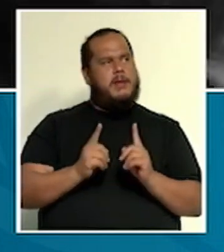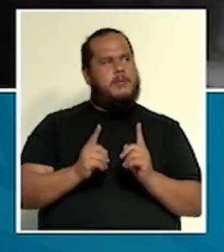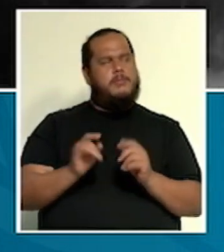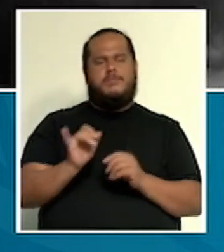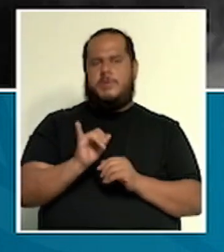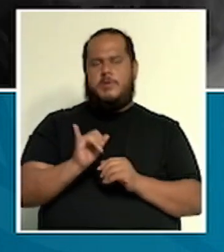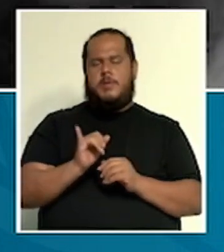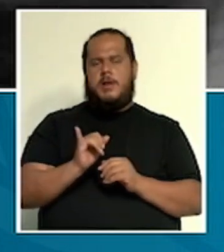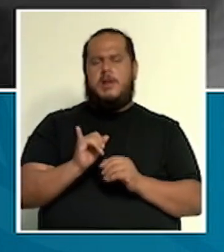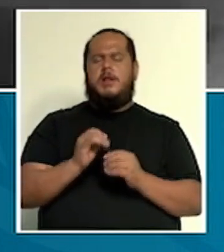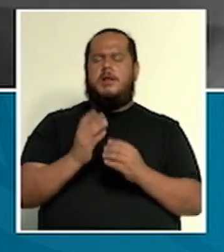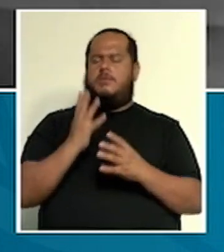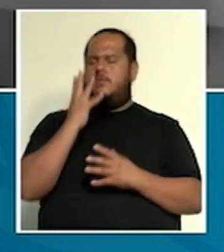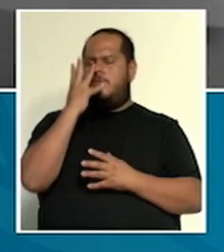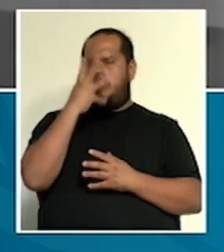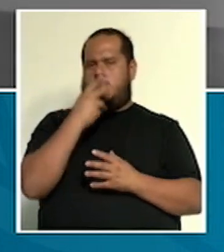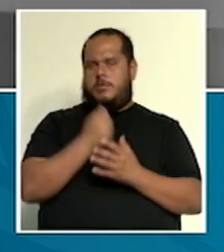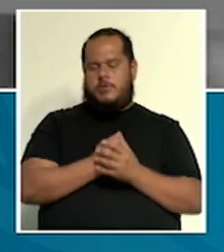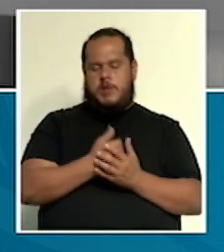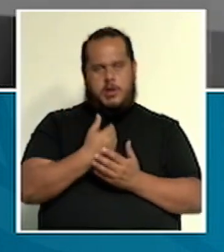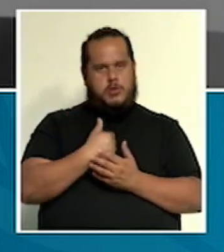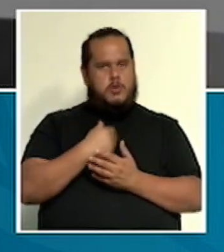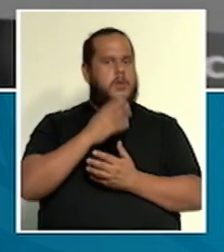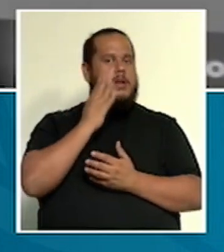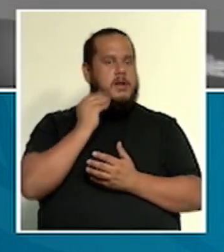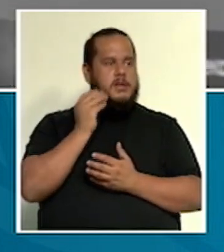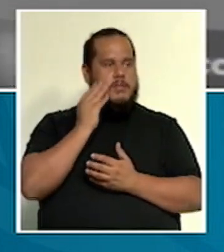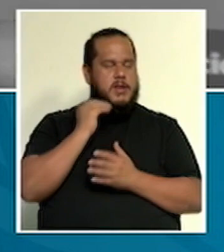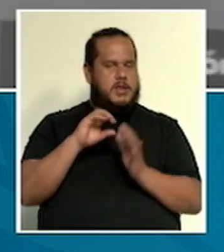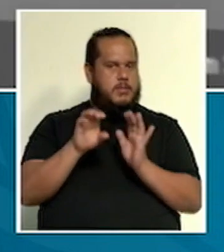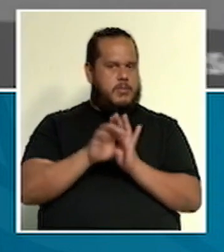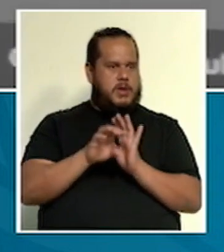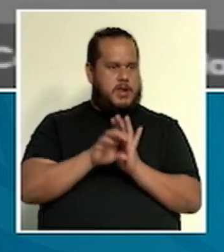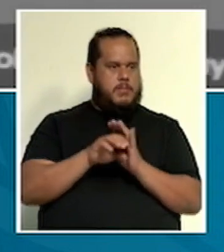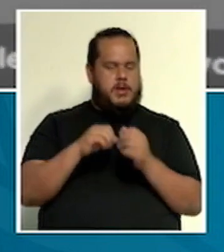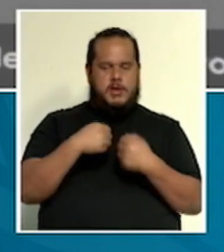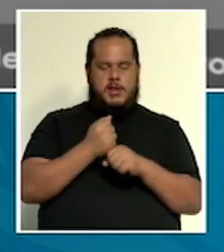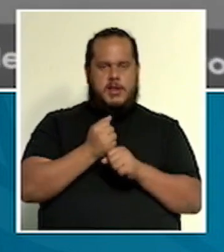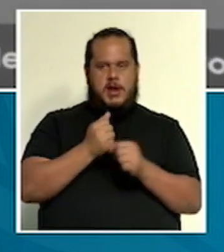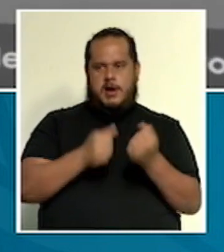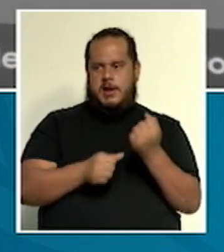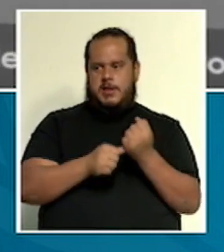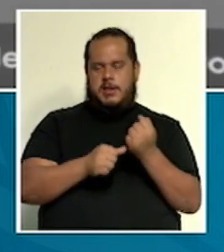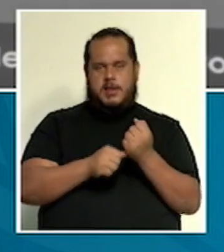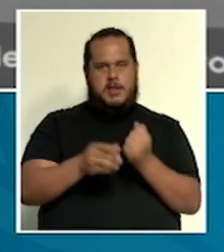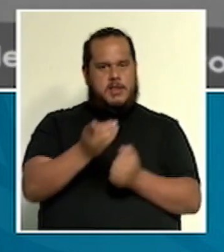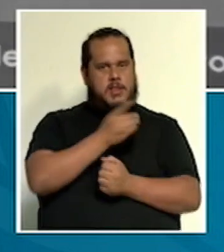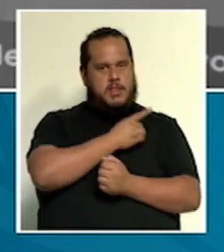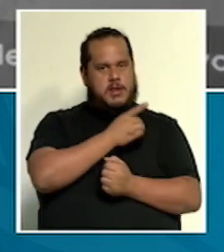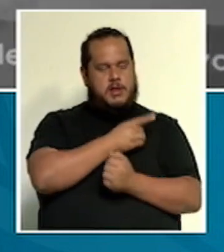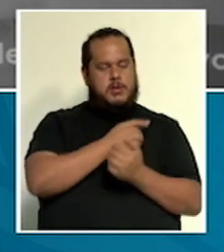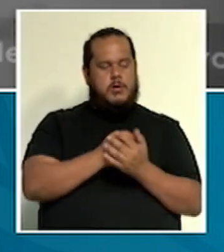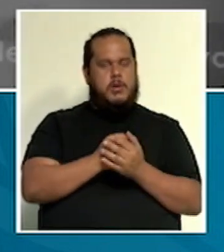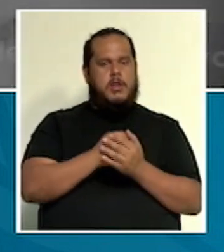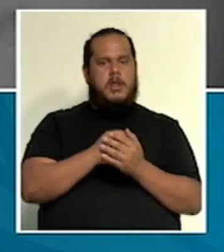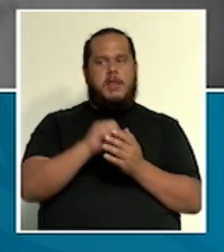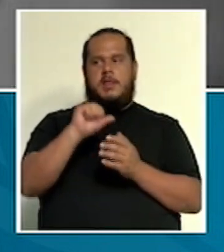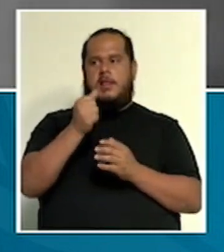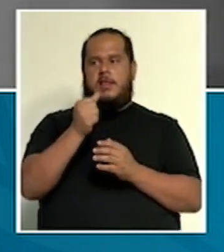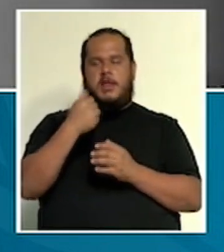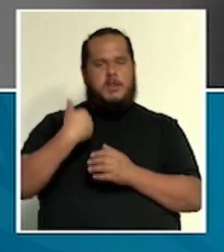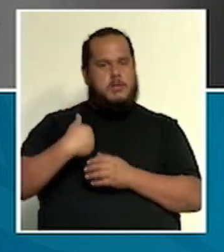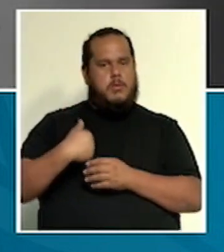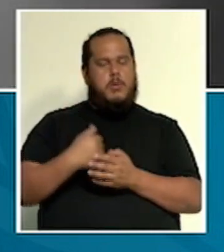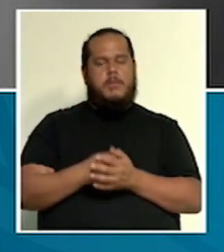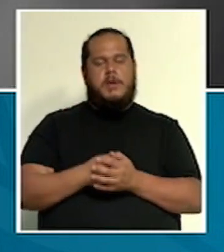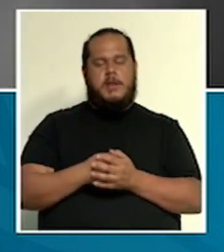vez muy hermosa. Tuve la experiencia, por ejemplo, de hacer la asistencia de dirección del 10º hombre,